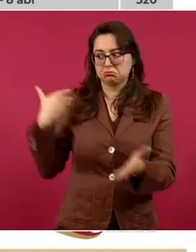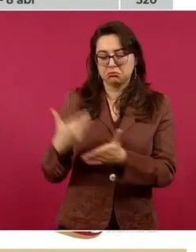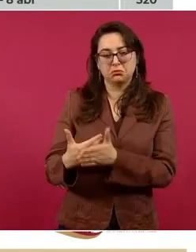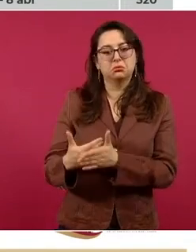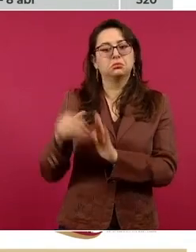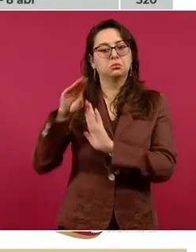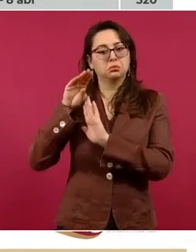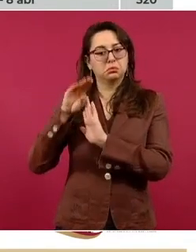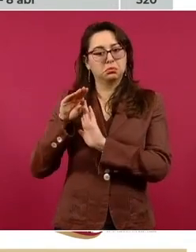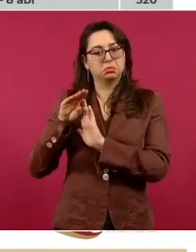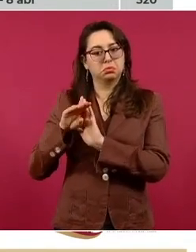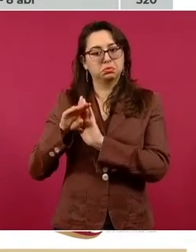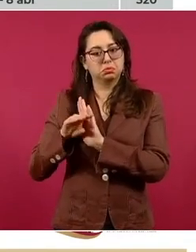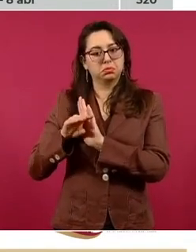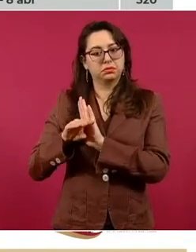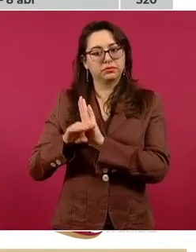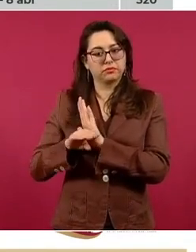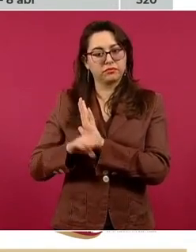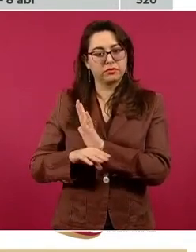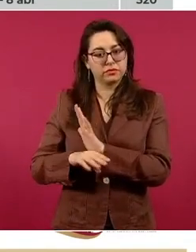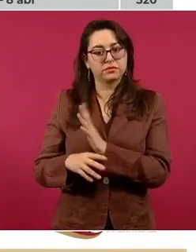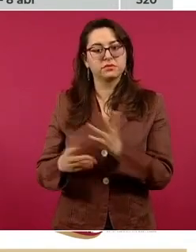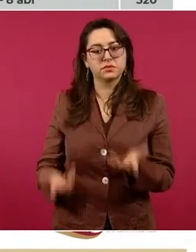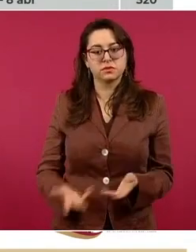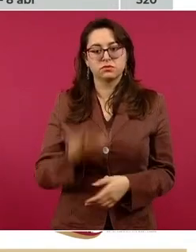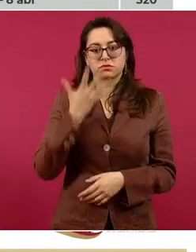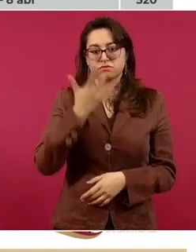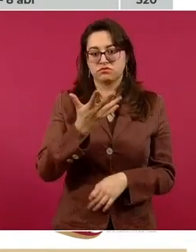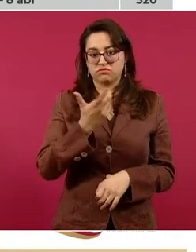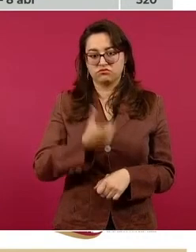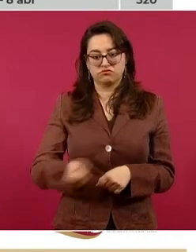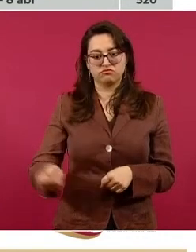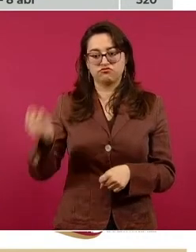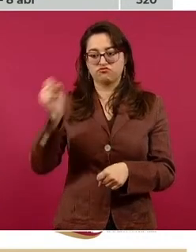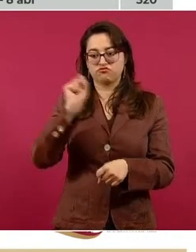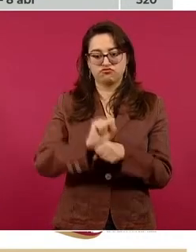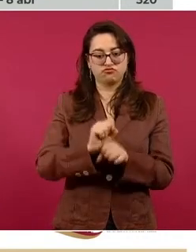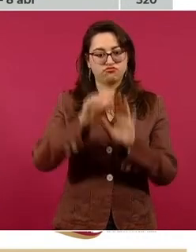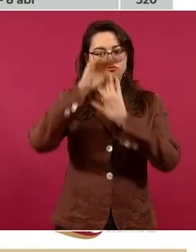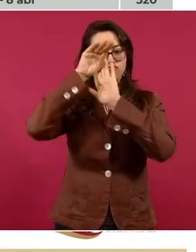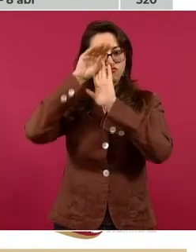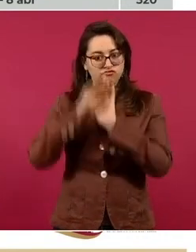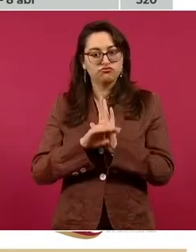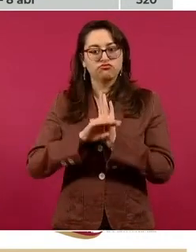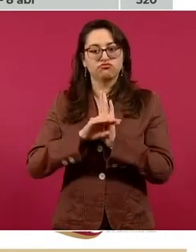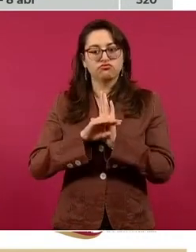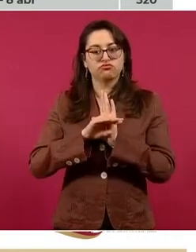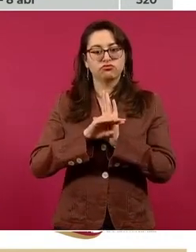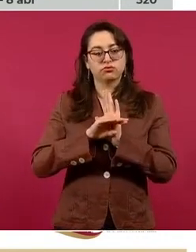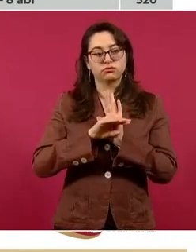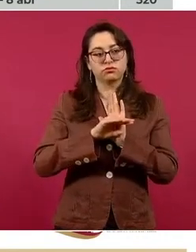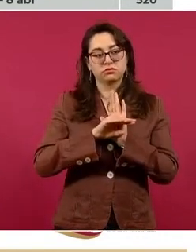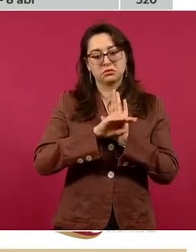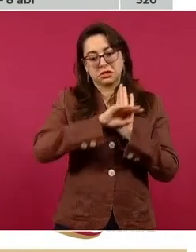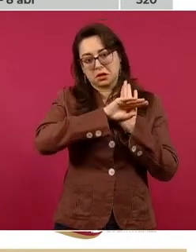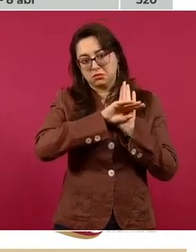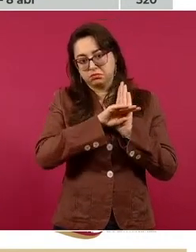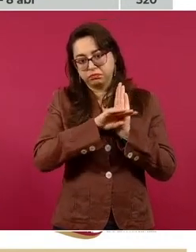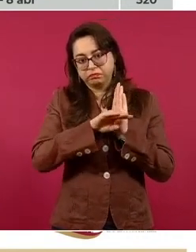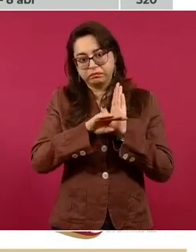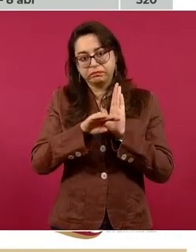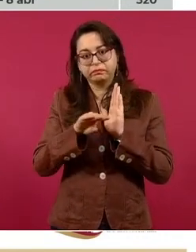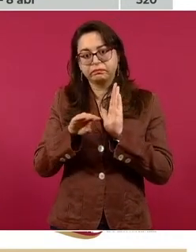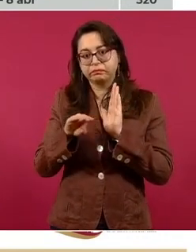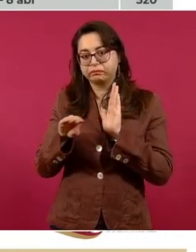semanas tuvimos una reducción rápida y en las siguientes 9 se ha estabilizado, ya no reduce tanto, pero está en niveles mínimos de